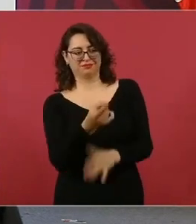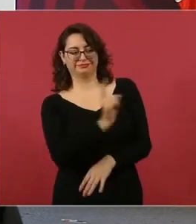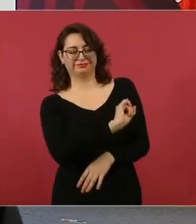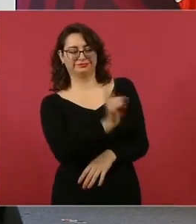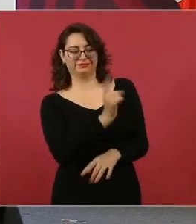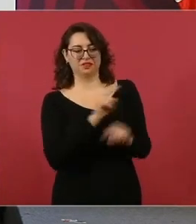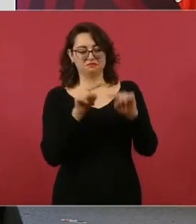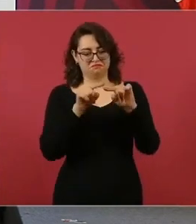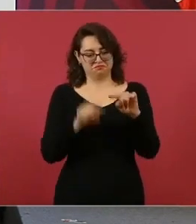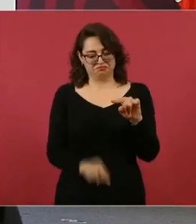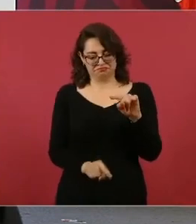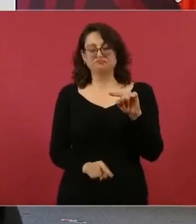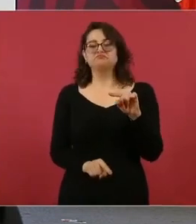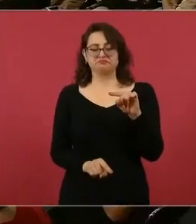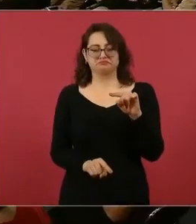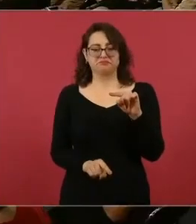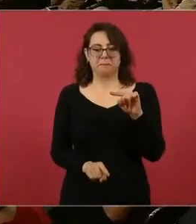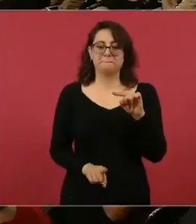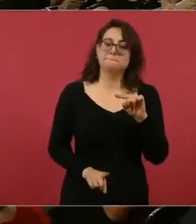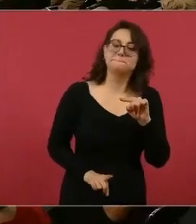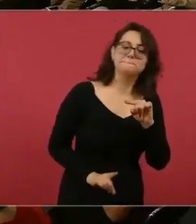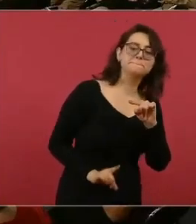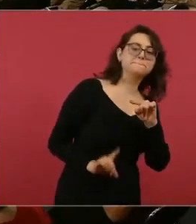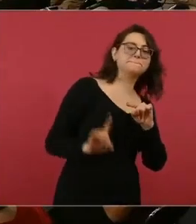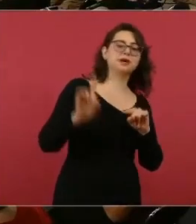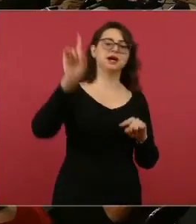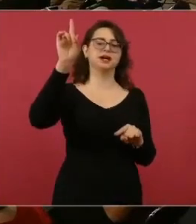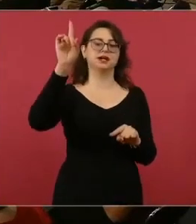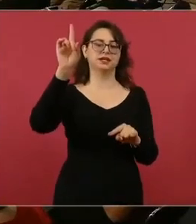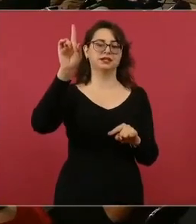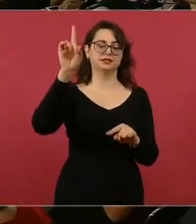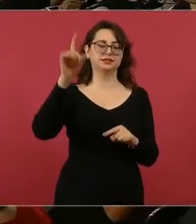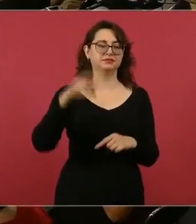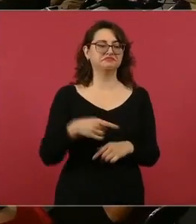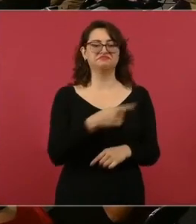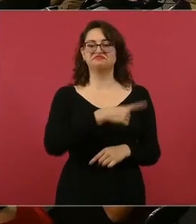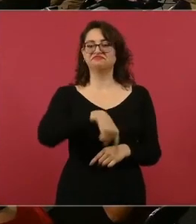que era una V, que íbamos a caer y que íbamos a levantar.